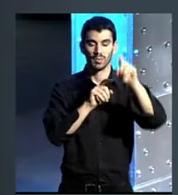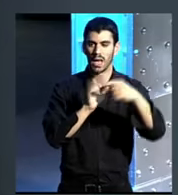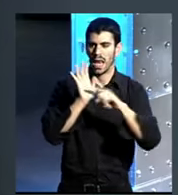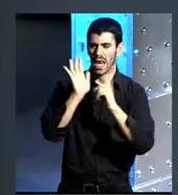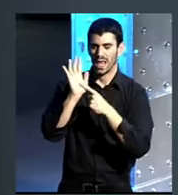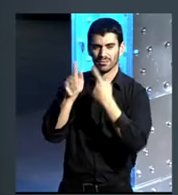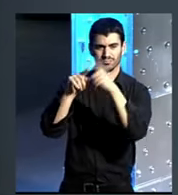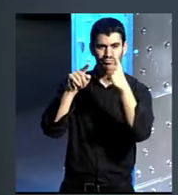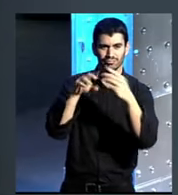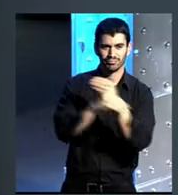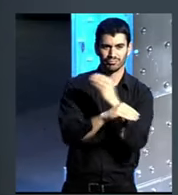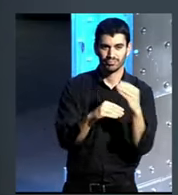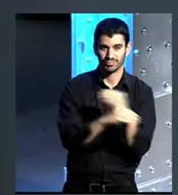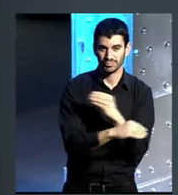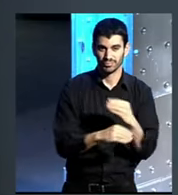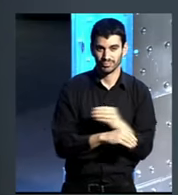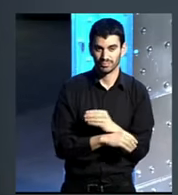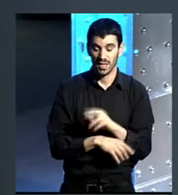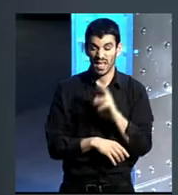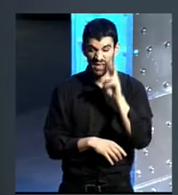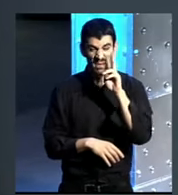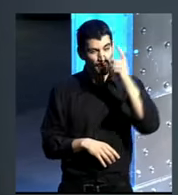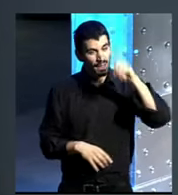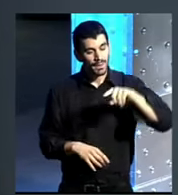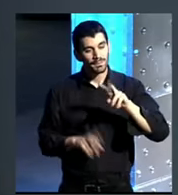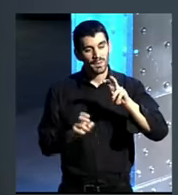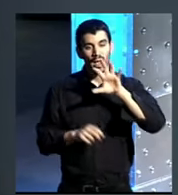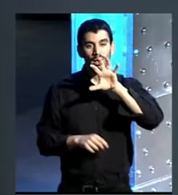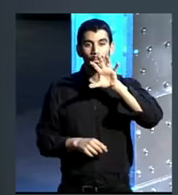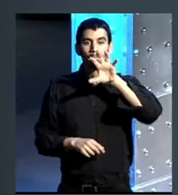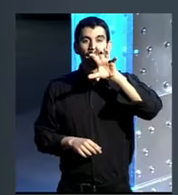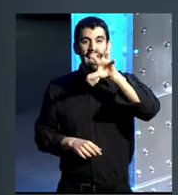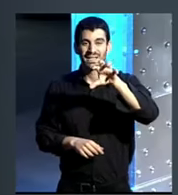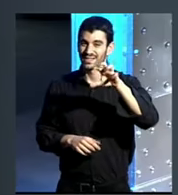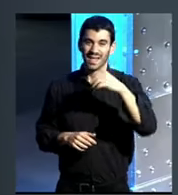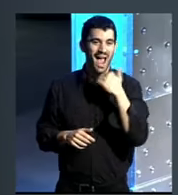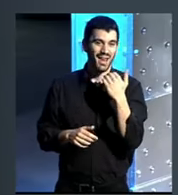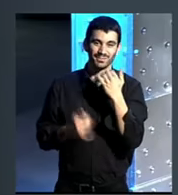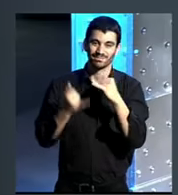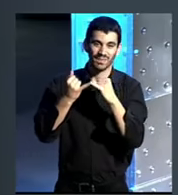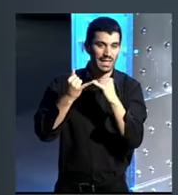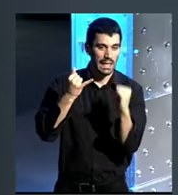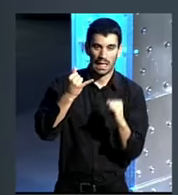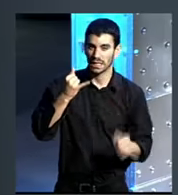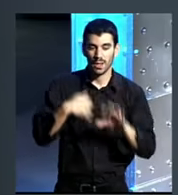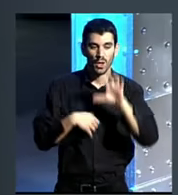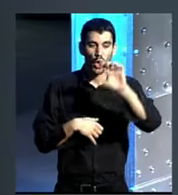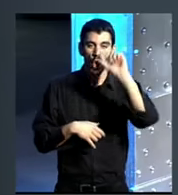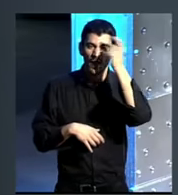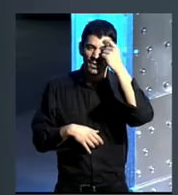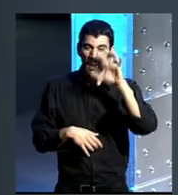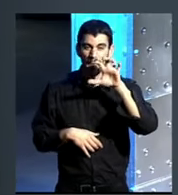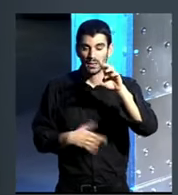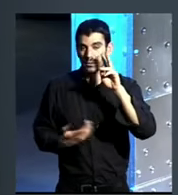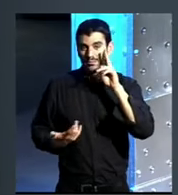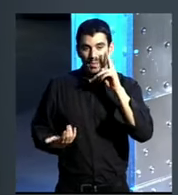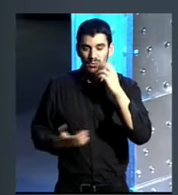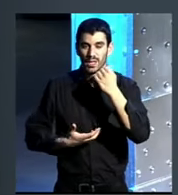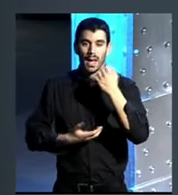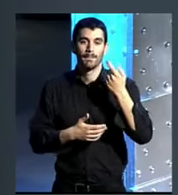El Estado-Nación está en crisis y aunque hay instituciones globales como las Naciones Unidas, la OMC, el Banco Mundial, el FMI, el G8,